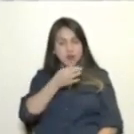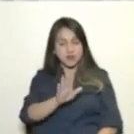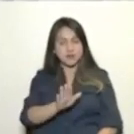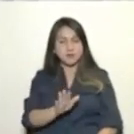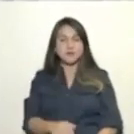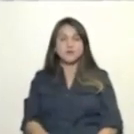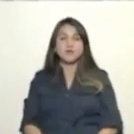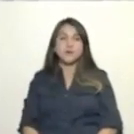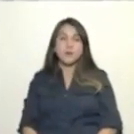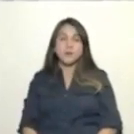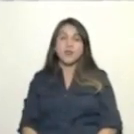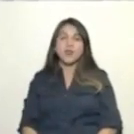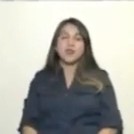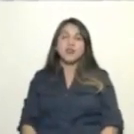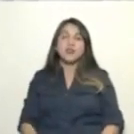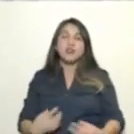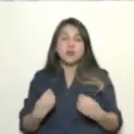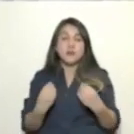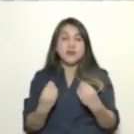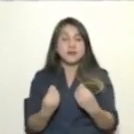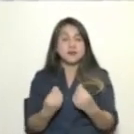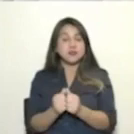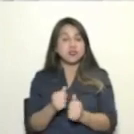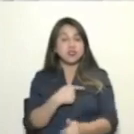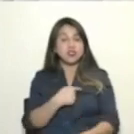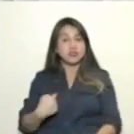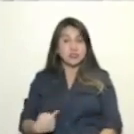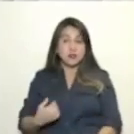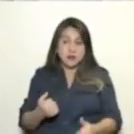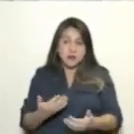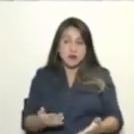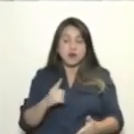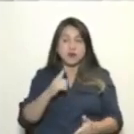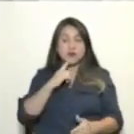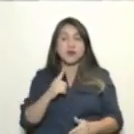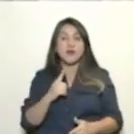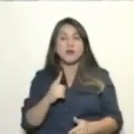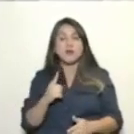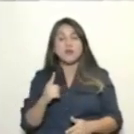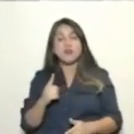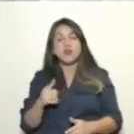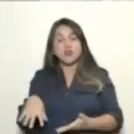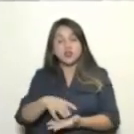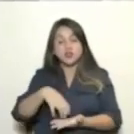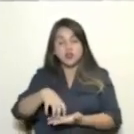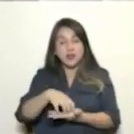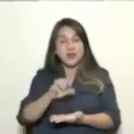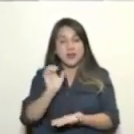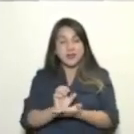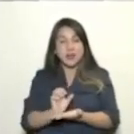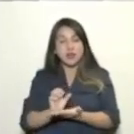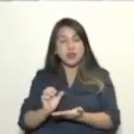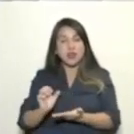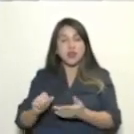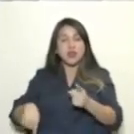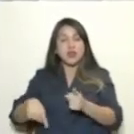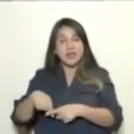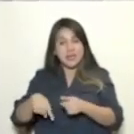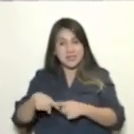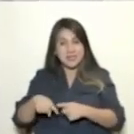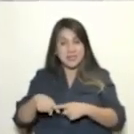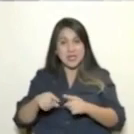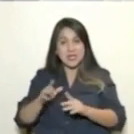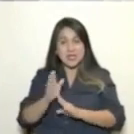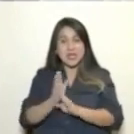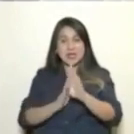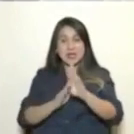Lo que está pasando con China... Bueno, tenemos la historia, ¿verdad?, de las ciudades-estados griegas, ¿verdad? La ciudad-estado que iba para